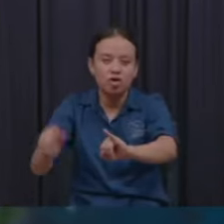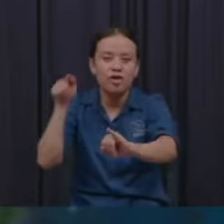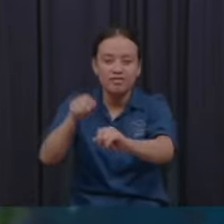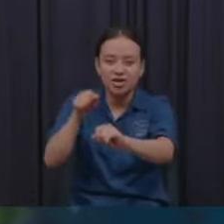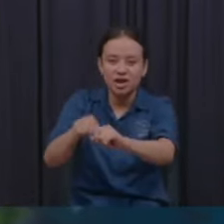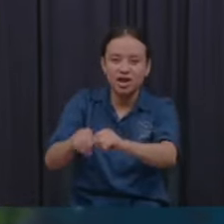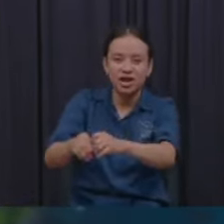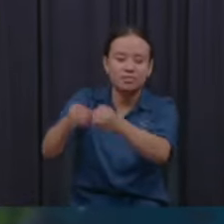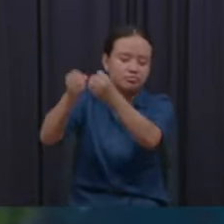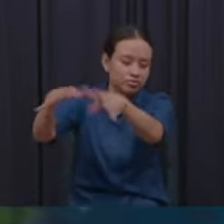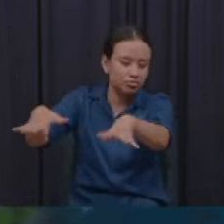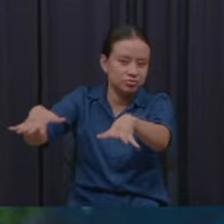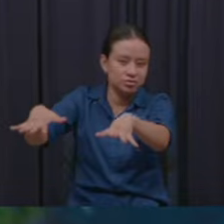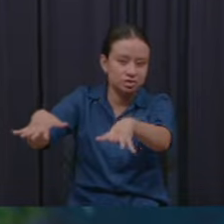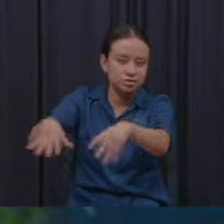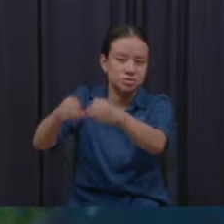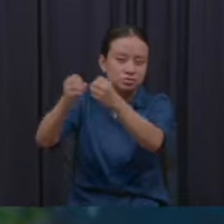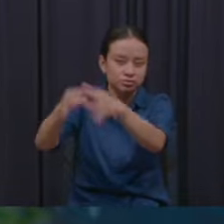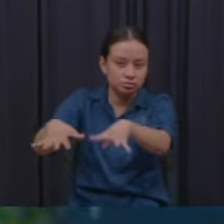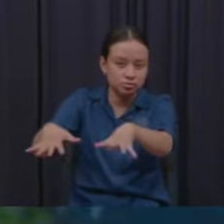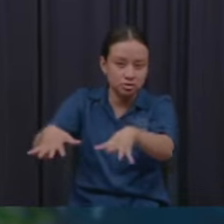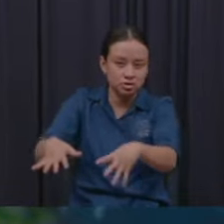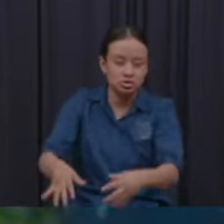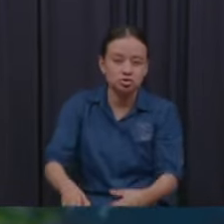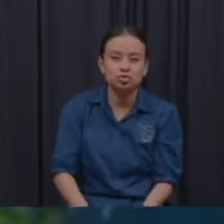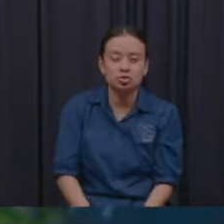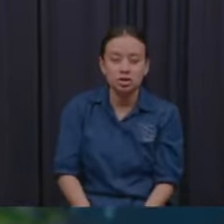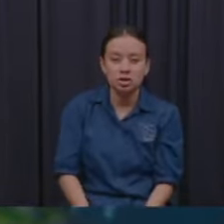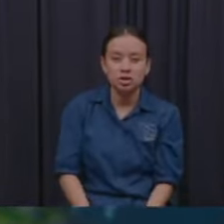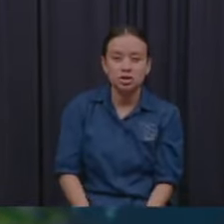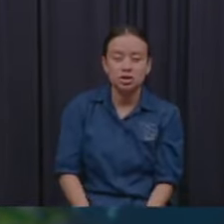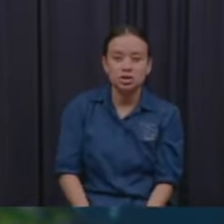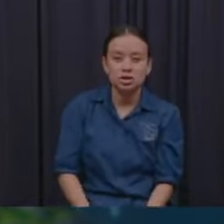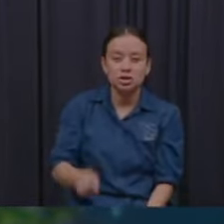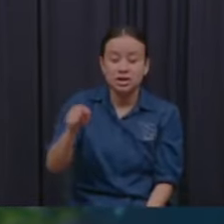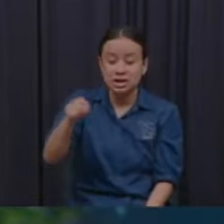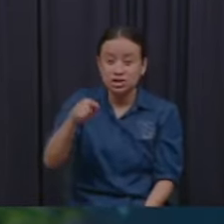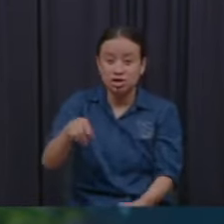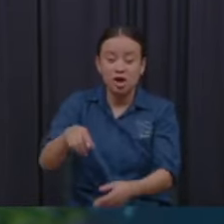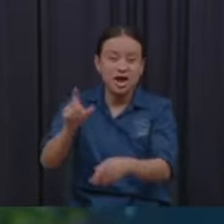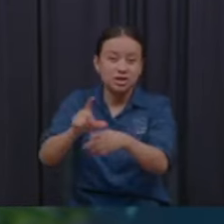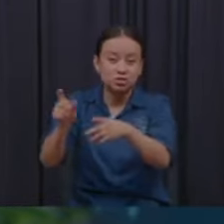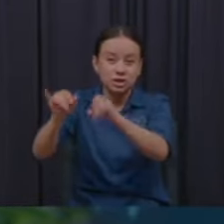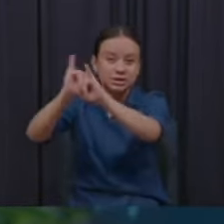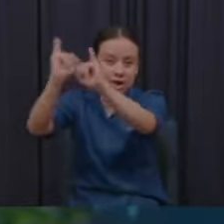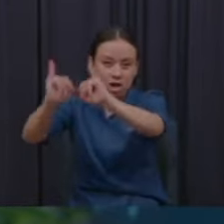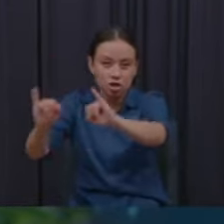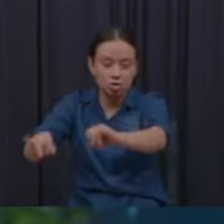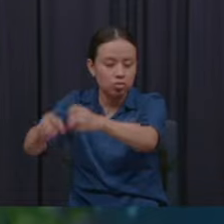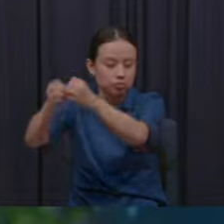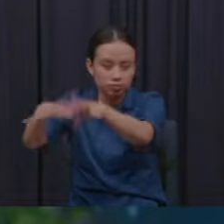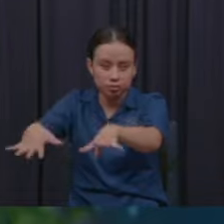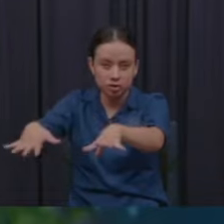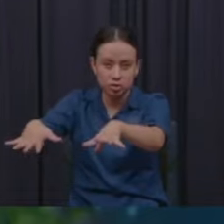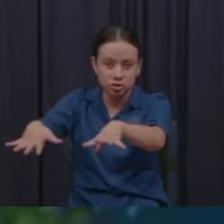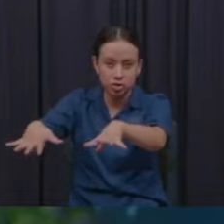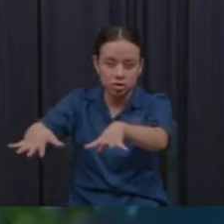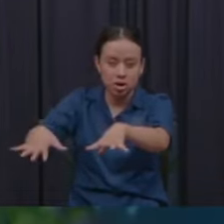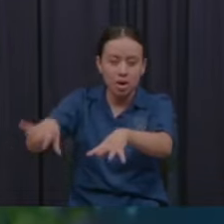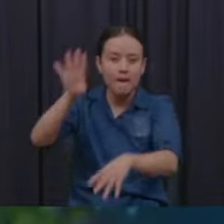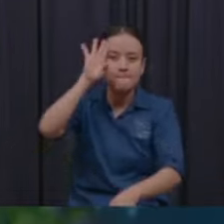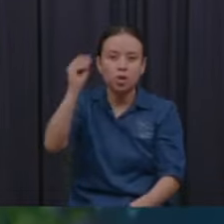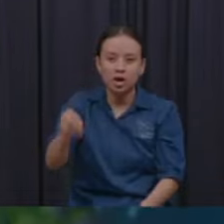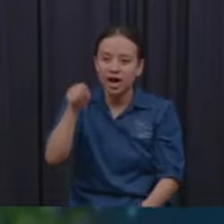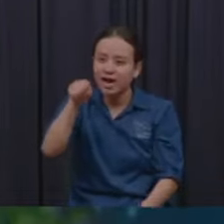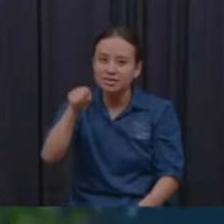morir, porque ella había recibido a Cristo. No estamos aquí, mis hermanos, pero había allí ese objeto que tenía derecho legal. Bueno, yo